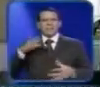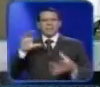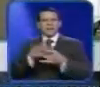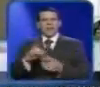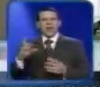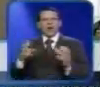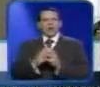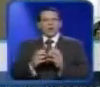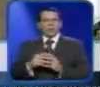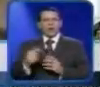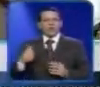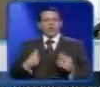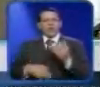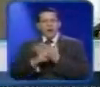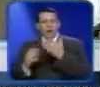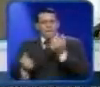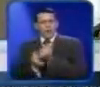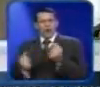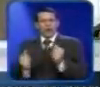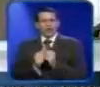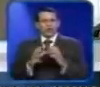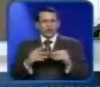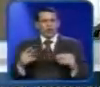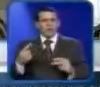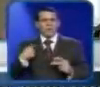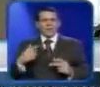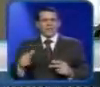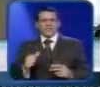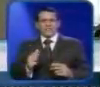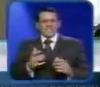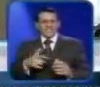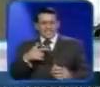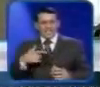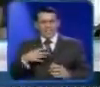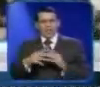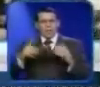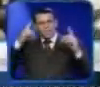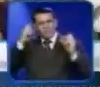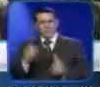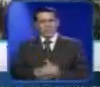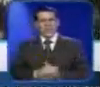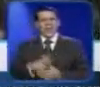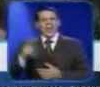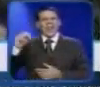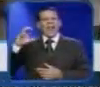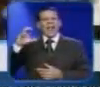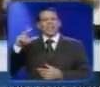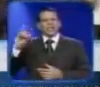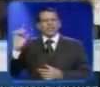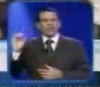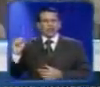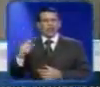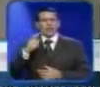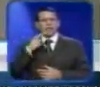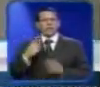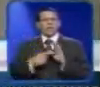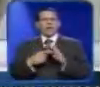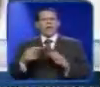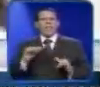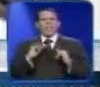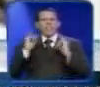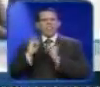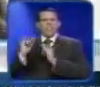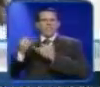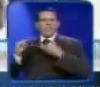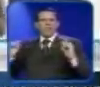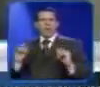esta agrupación que voy a apoyar con todas mis ganas, con todo mi sentimiento y con todo mi profesionalismo. Nacho deja bien claro que los proyectos individuales no dejarán